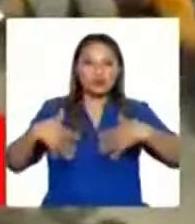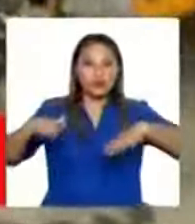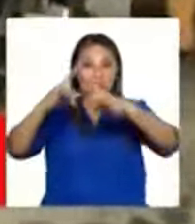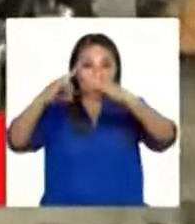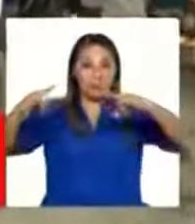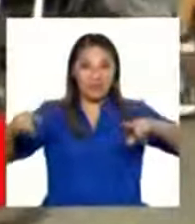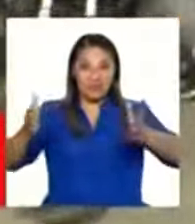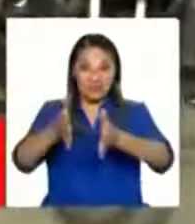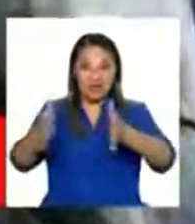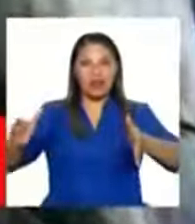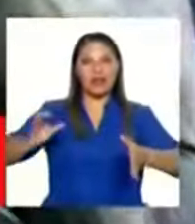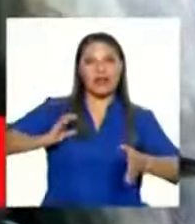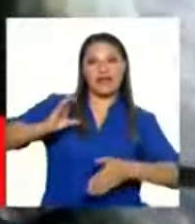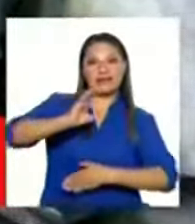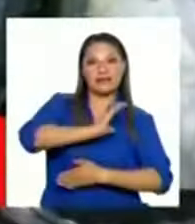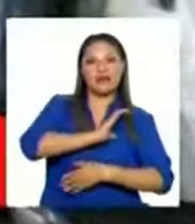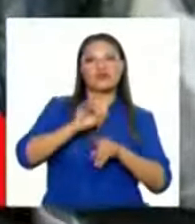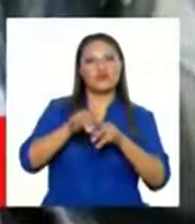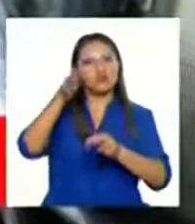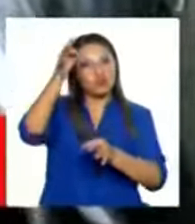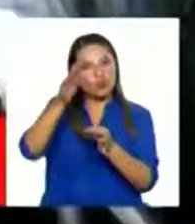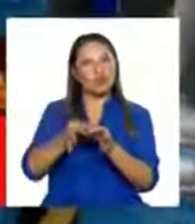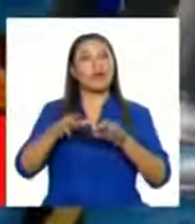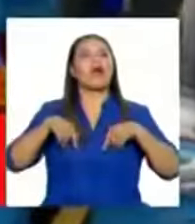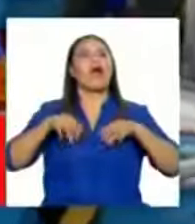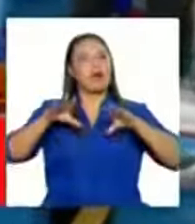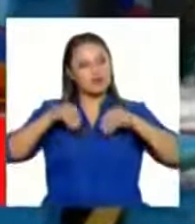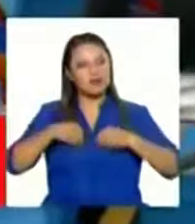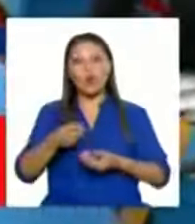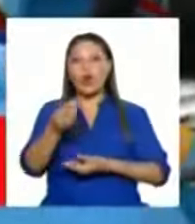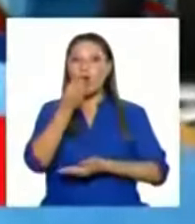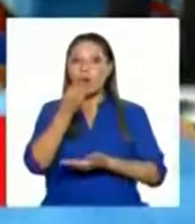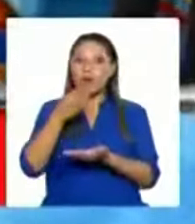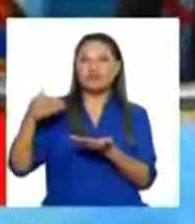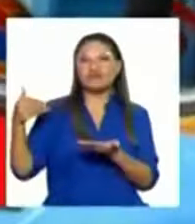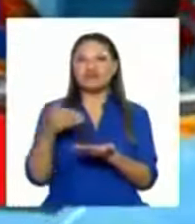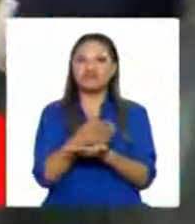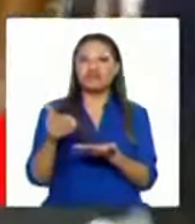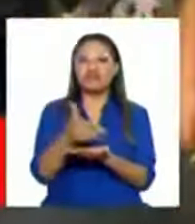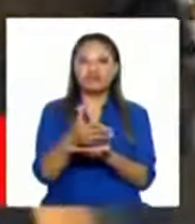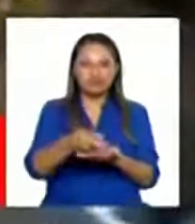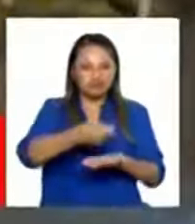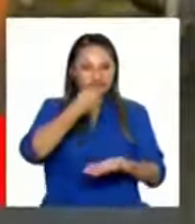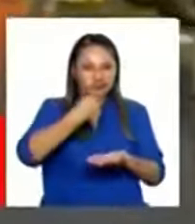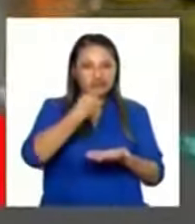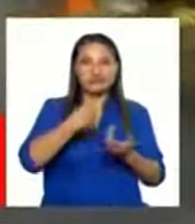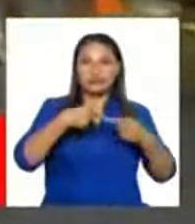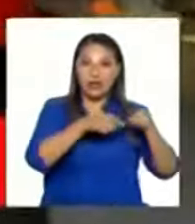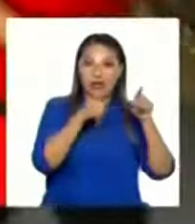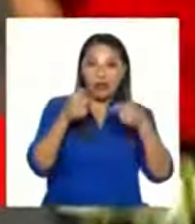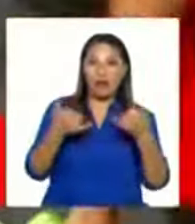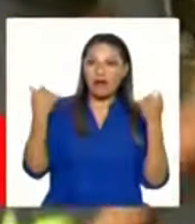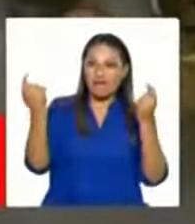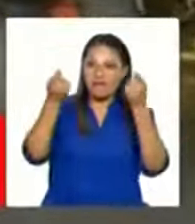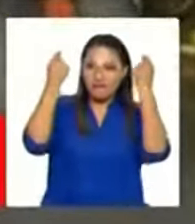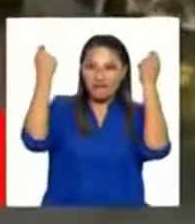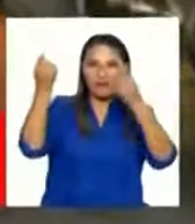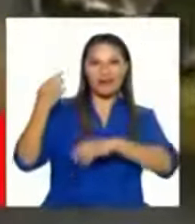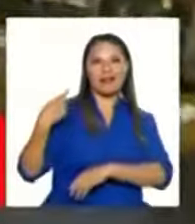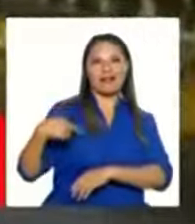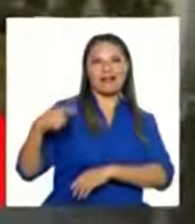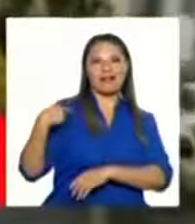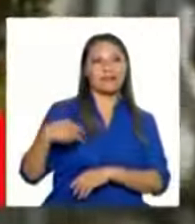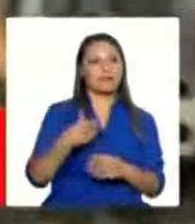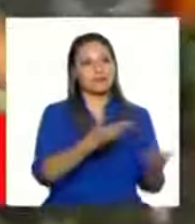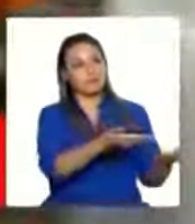del Callao para cumplir con la tradición de consumir productos marinos en esta festividad religiosa. ¡Señora,